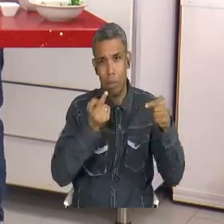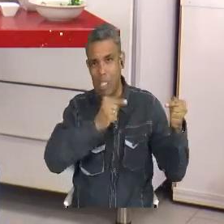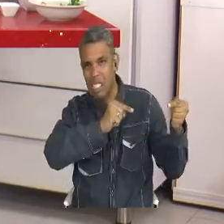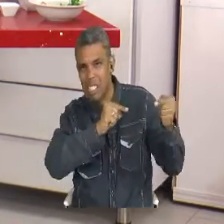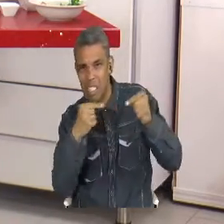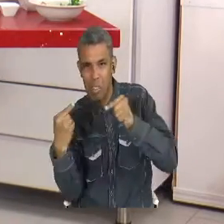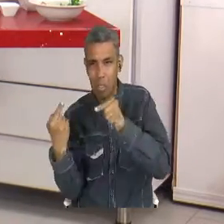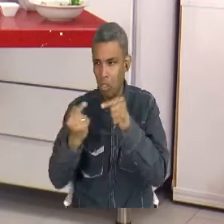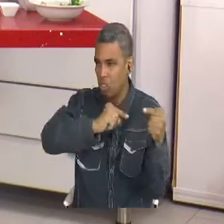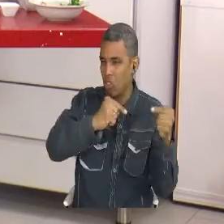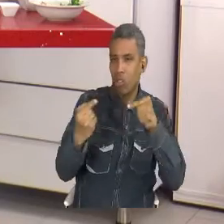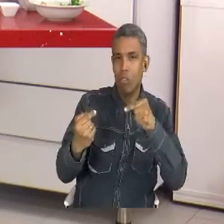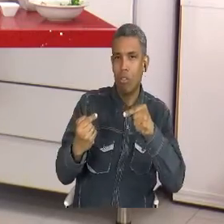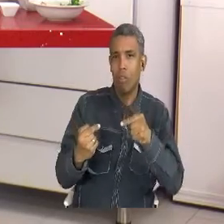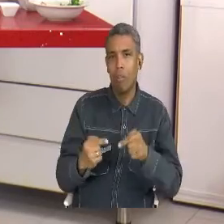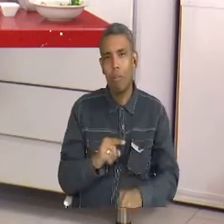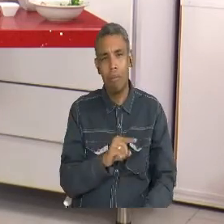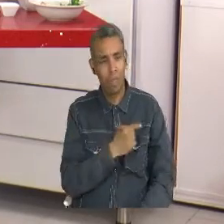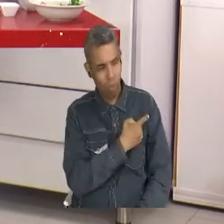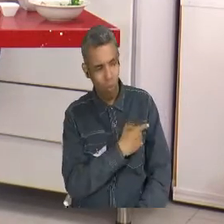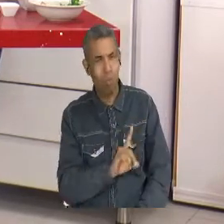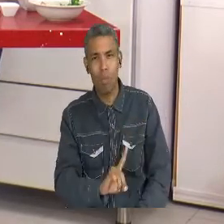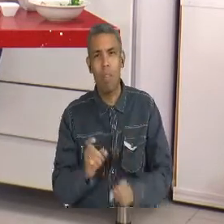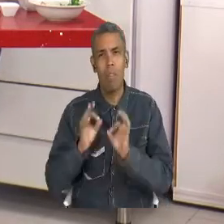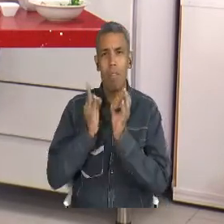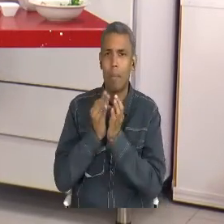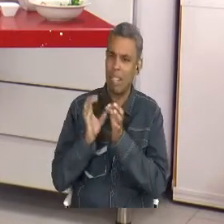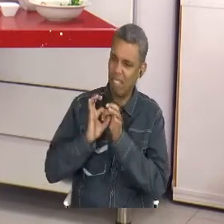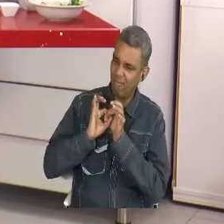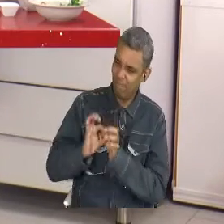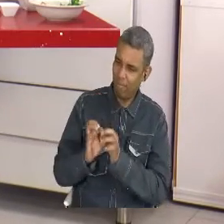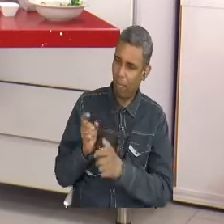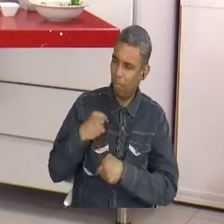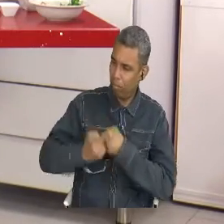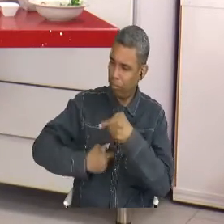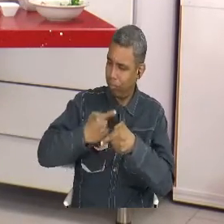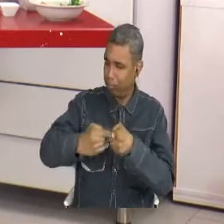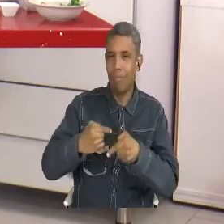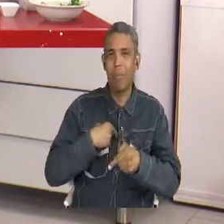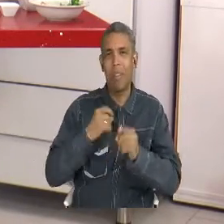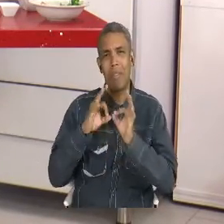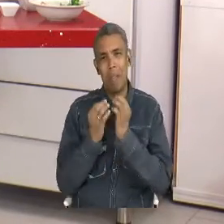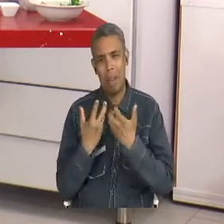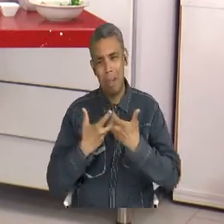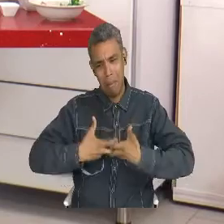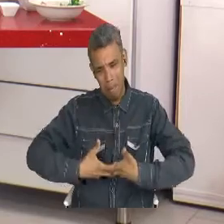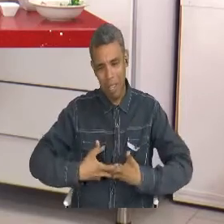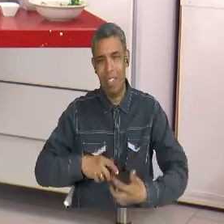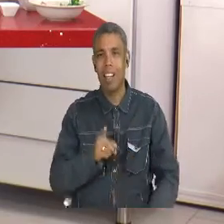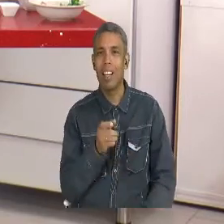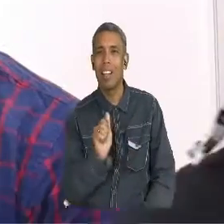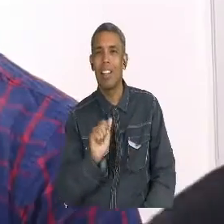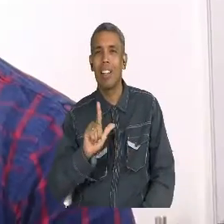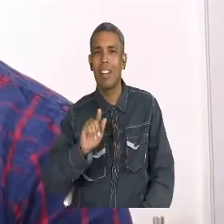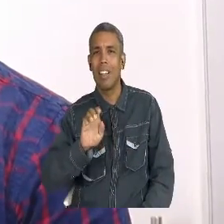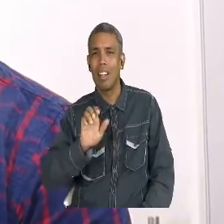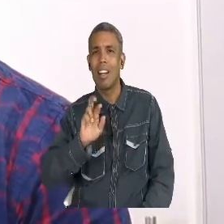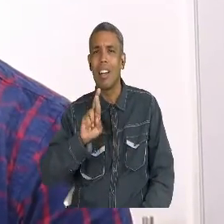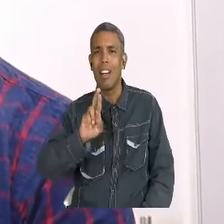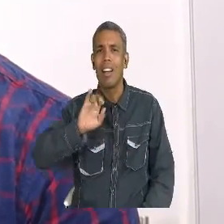sido el secreto de ustedes como familia para mantener precisamente a la Galería de Muebles Juan Carlos Bolaño en pie? Bueno,